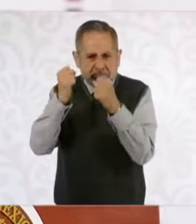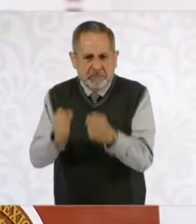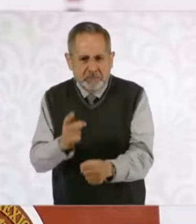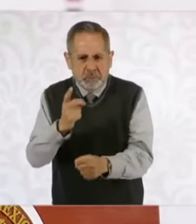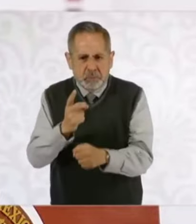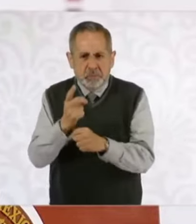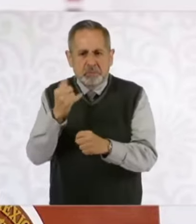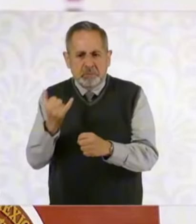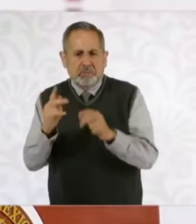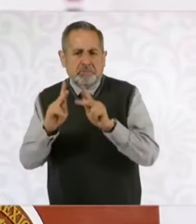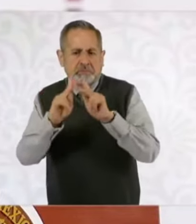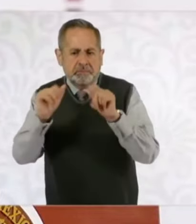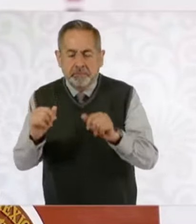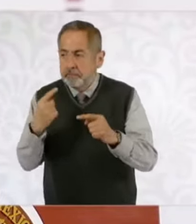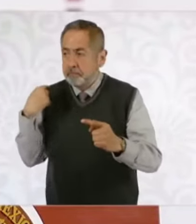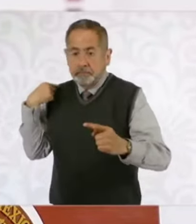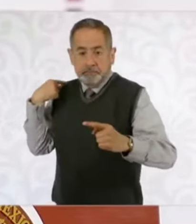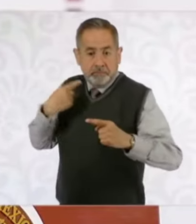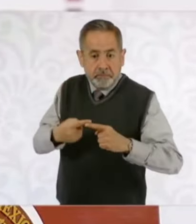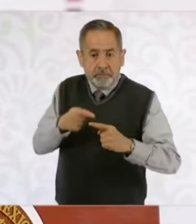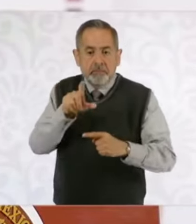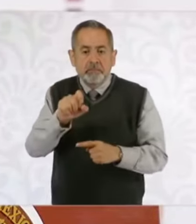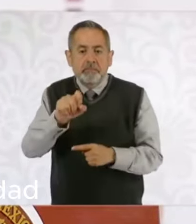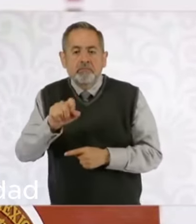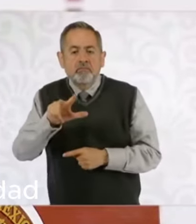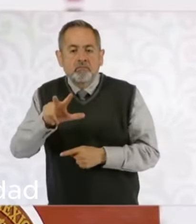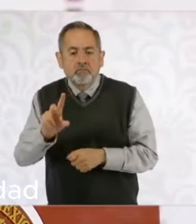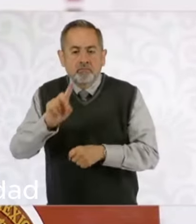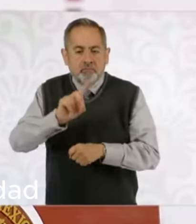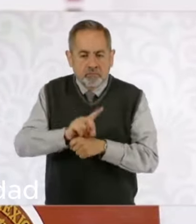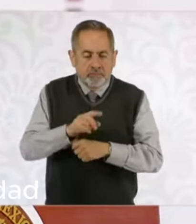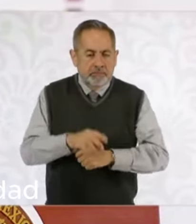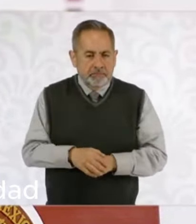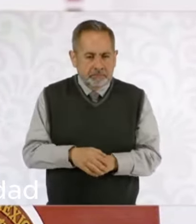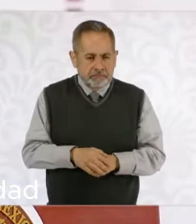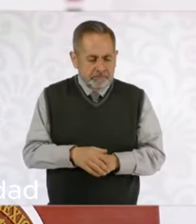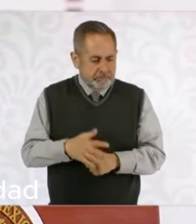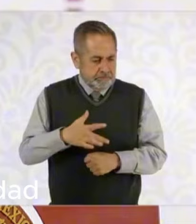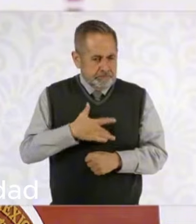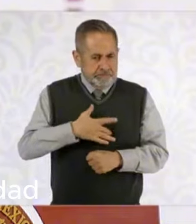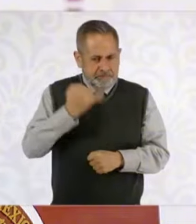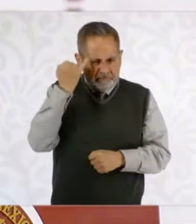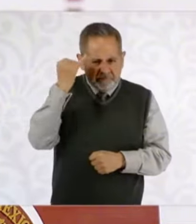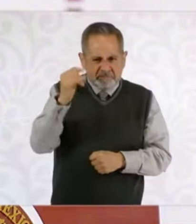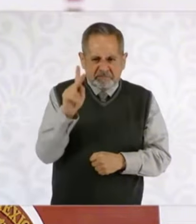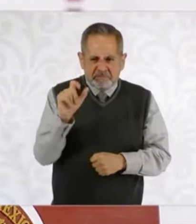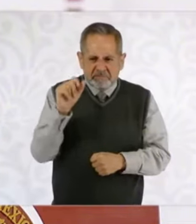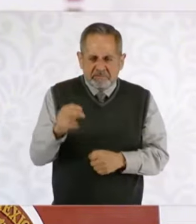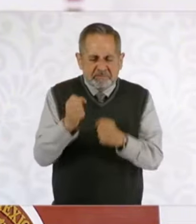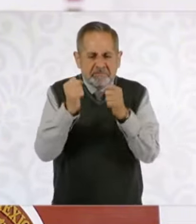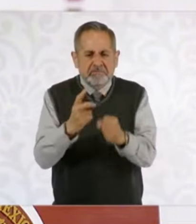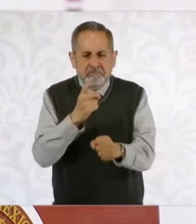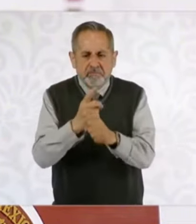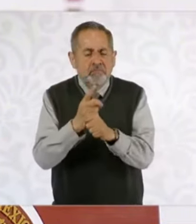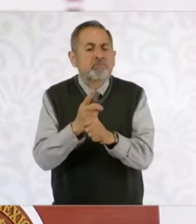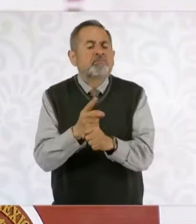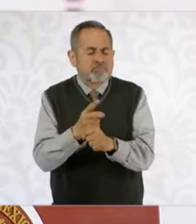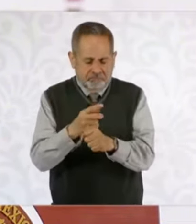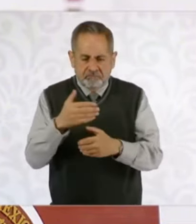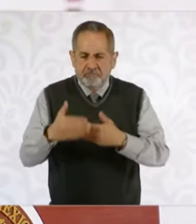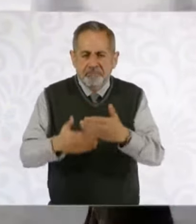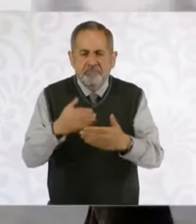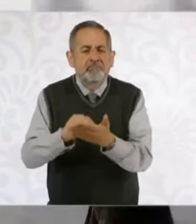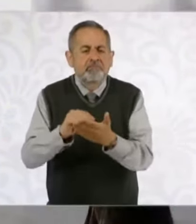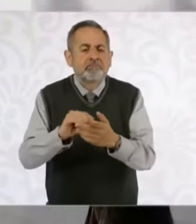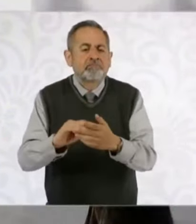de los primeros 28 días de gobierno. La actual Estrategia Nacional de Seguridad da continuidad a los logros alcanzados